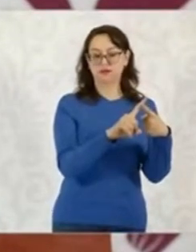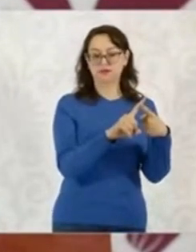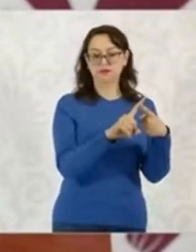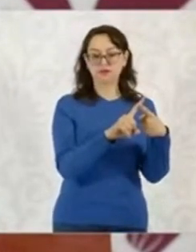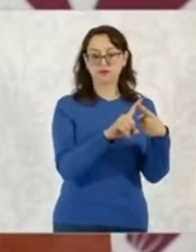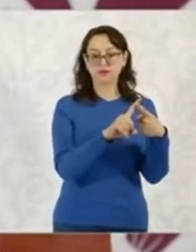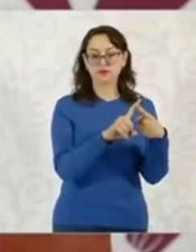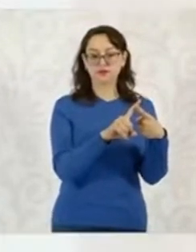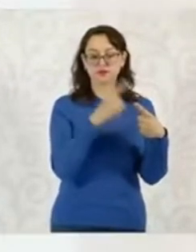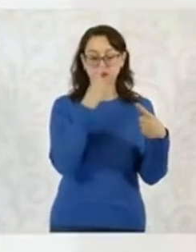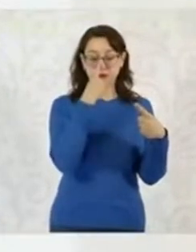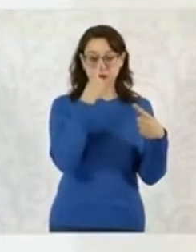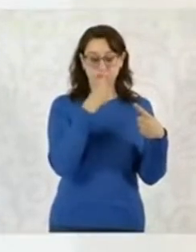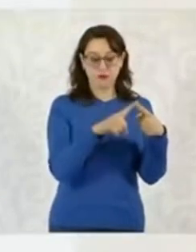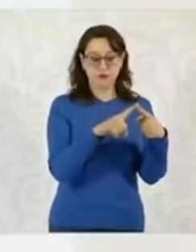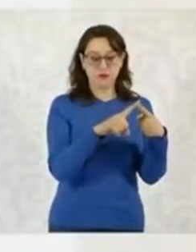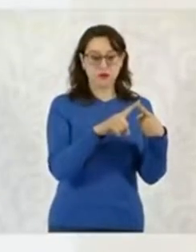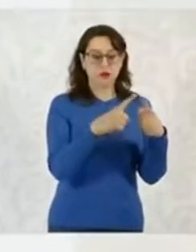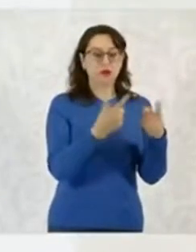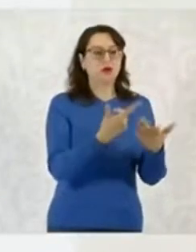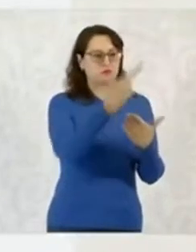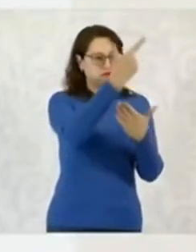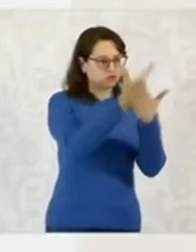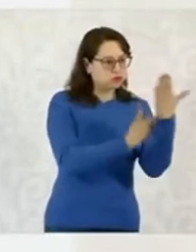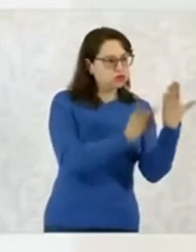hablar del número de desaparecidos,